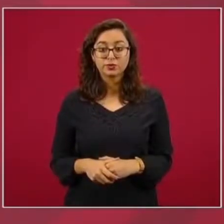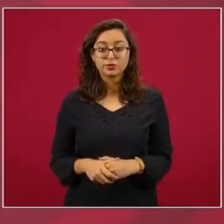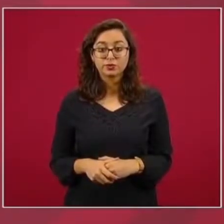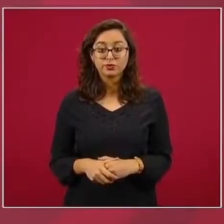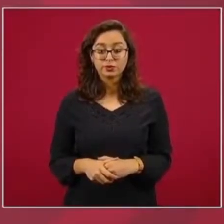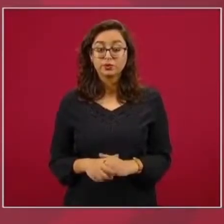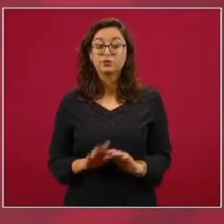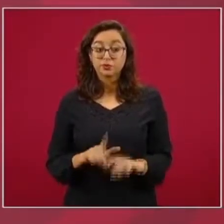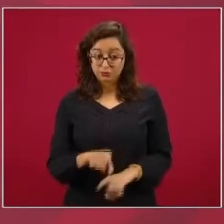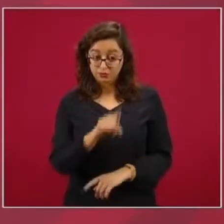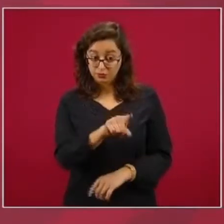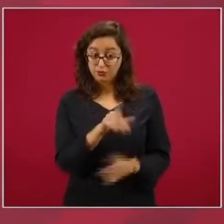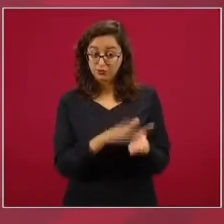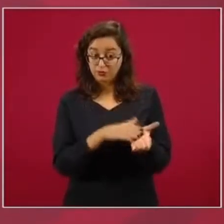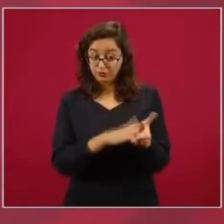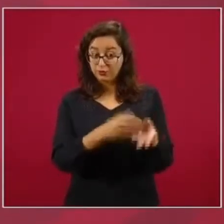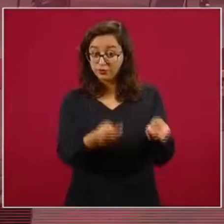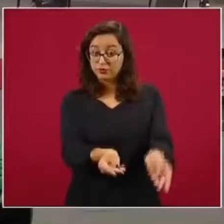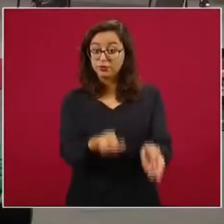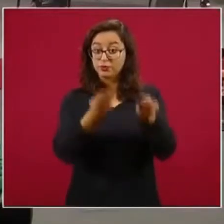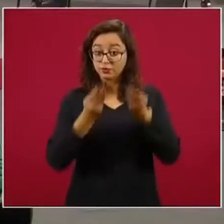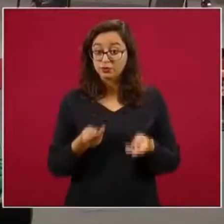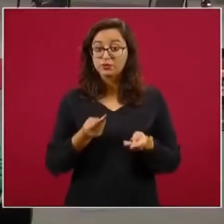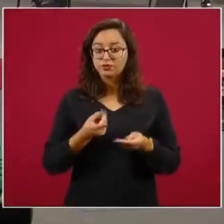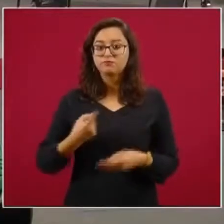dar el documento y vamos a